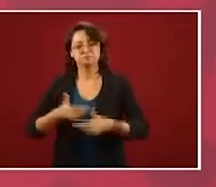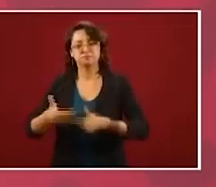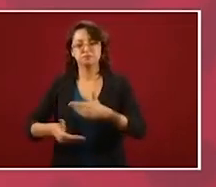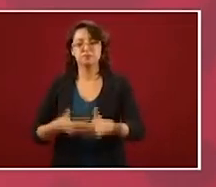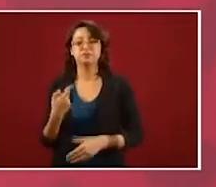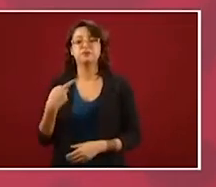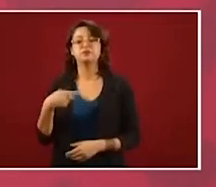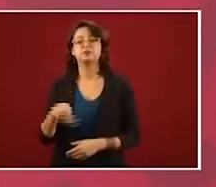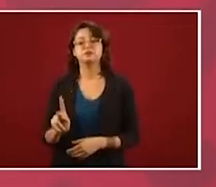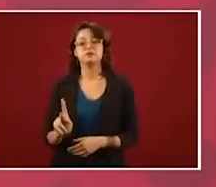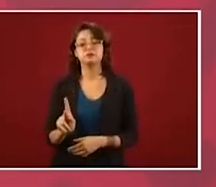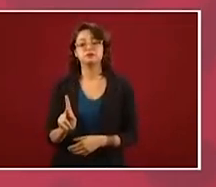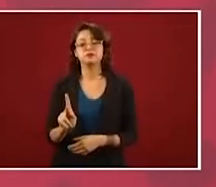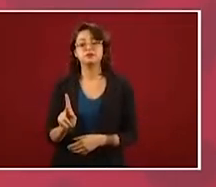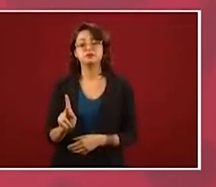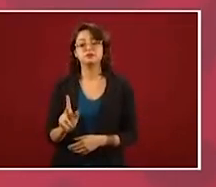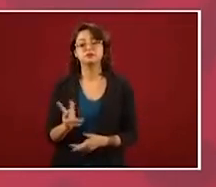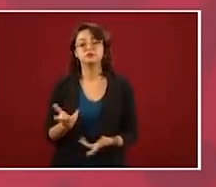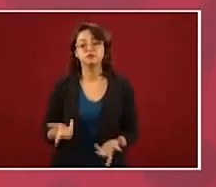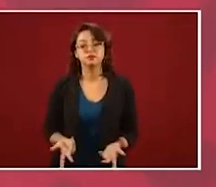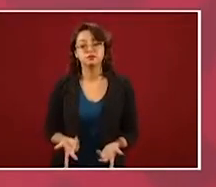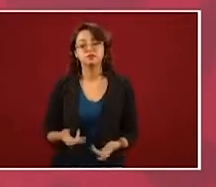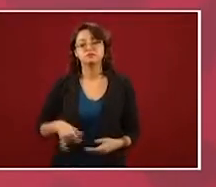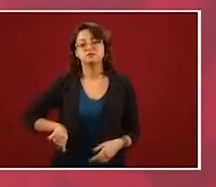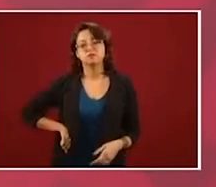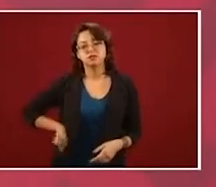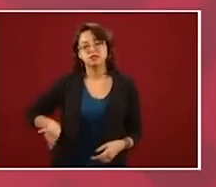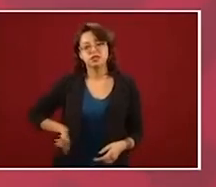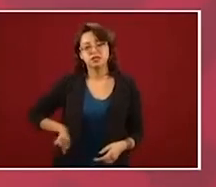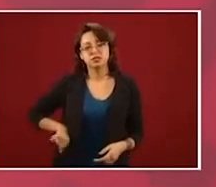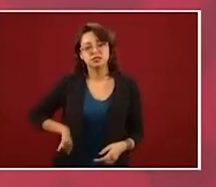lo interesante, lo que yo considero